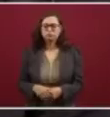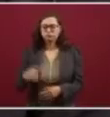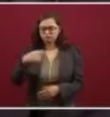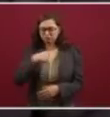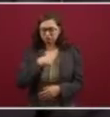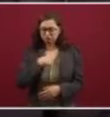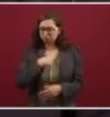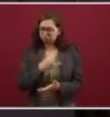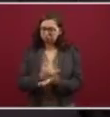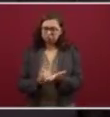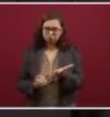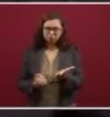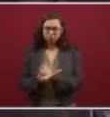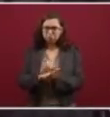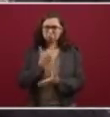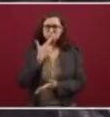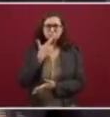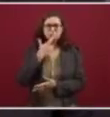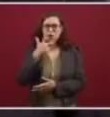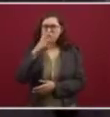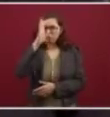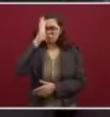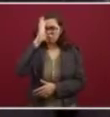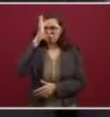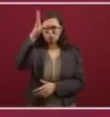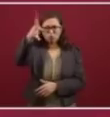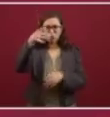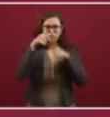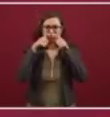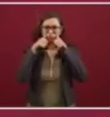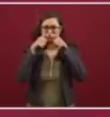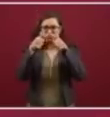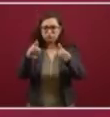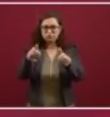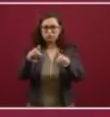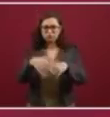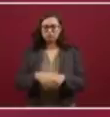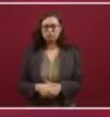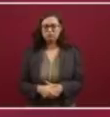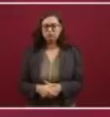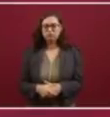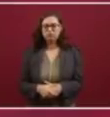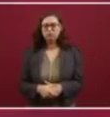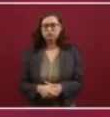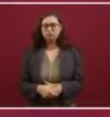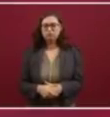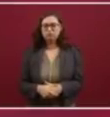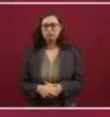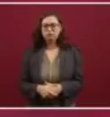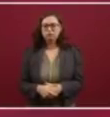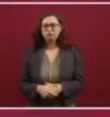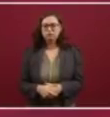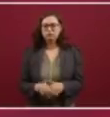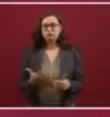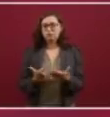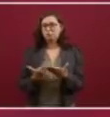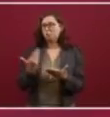partidario de que se vea hacia adelante y que no nos metamos en